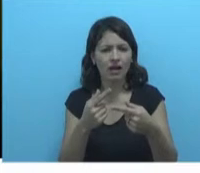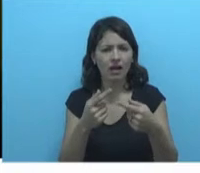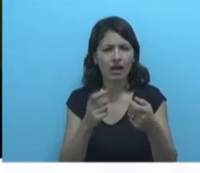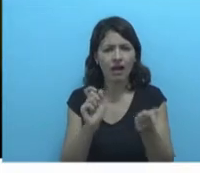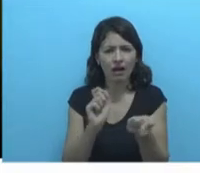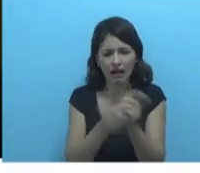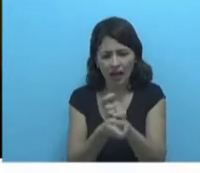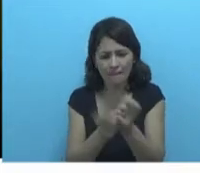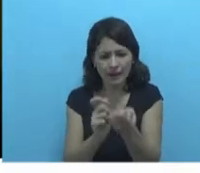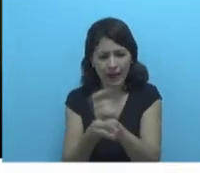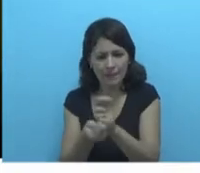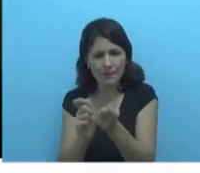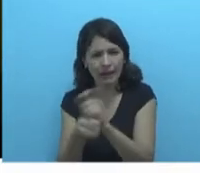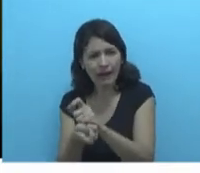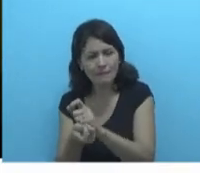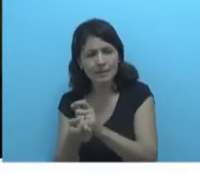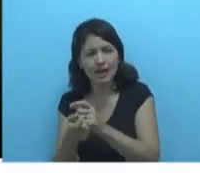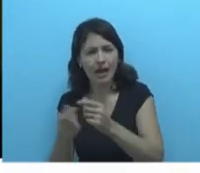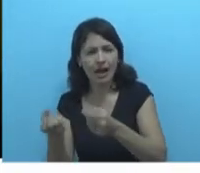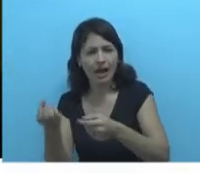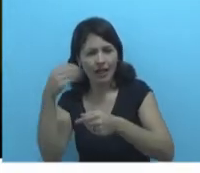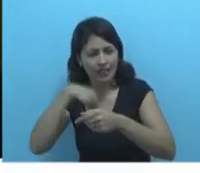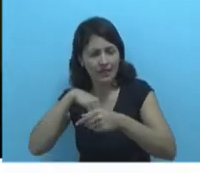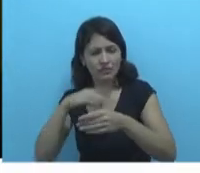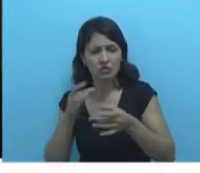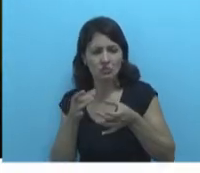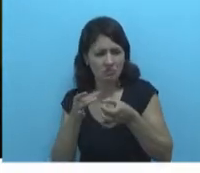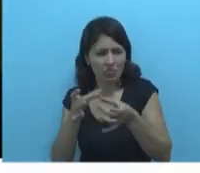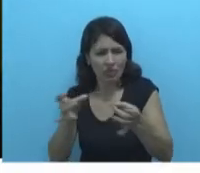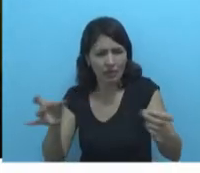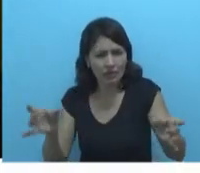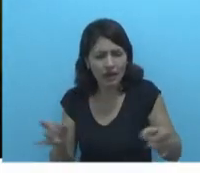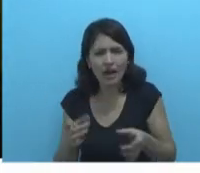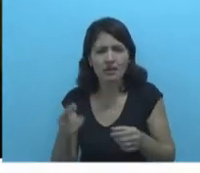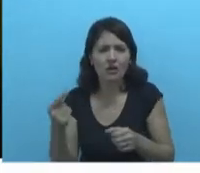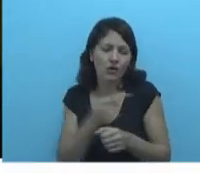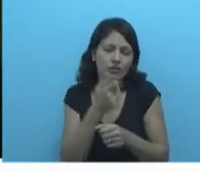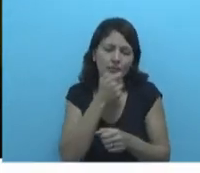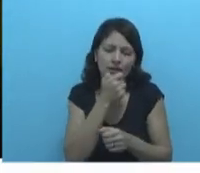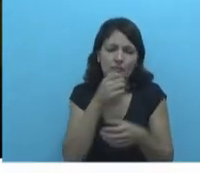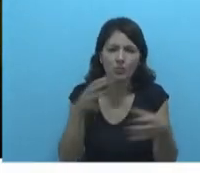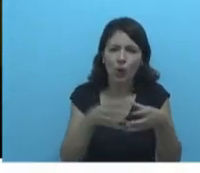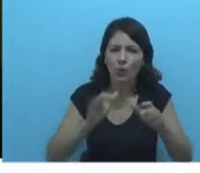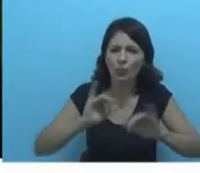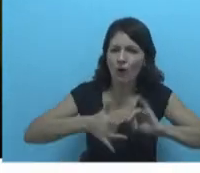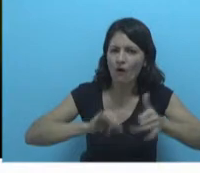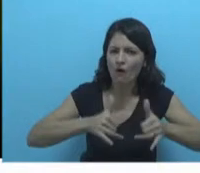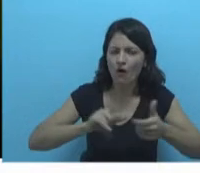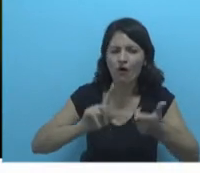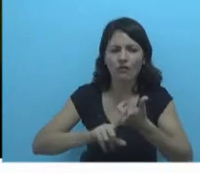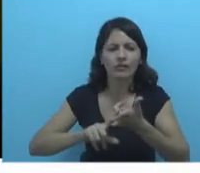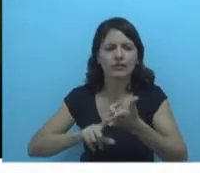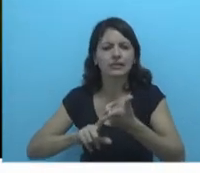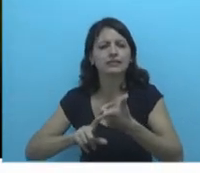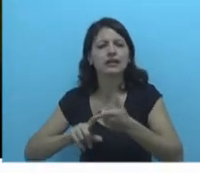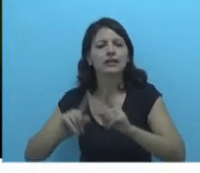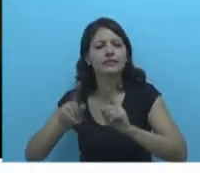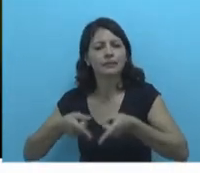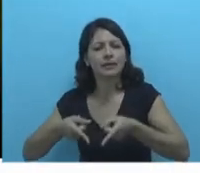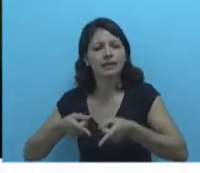siendo cada vez más agresivas, atacando a la población más joven, y en algunos casos